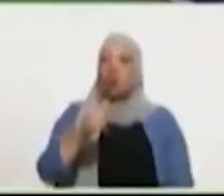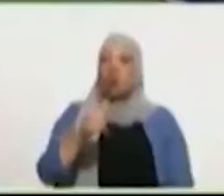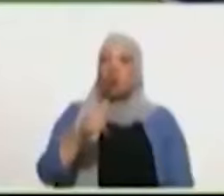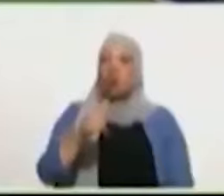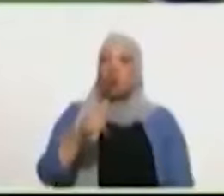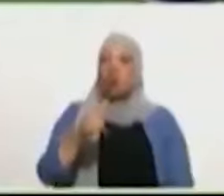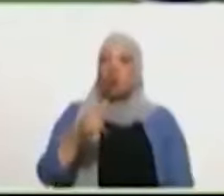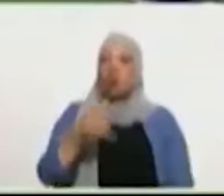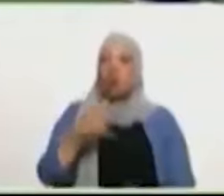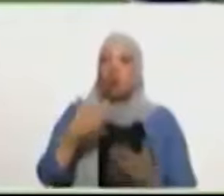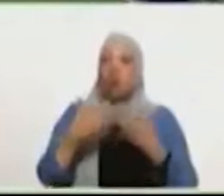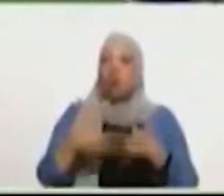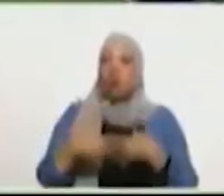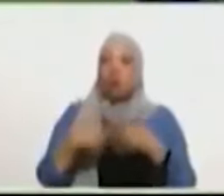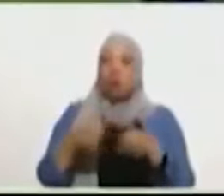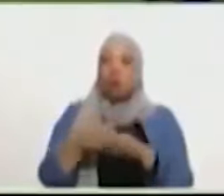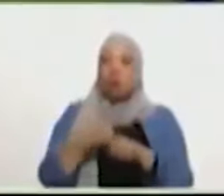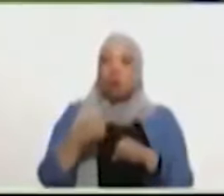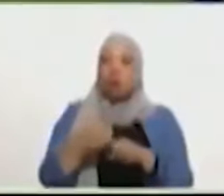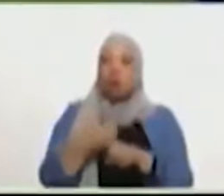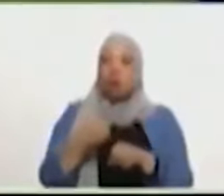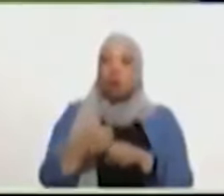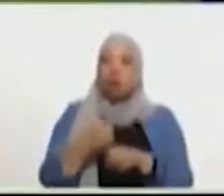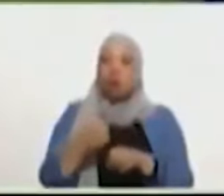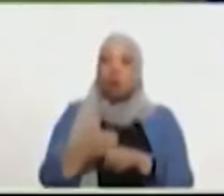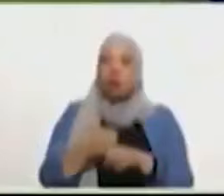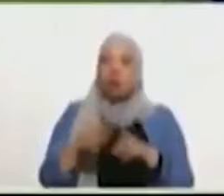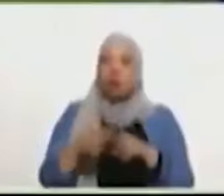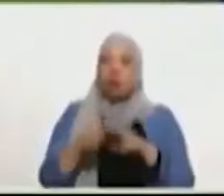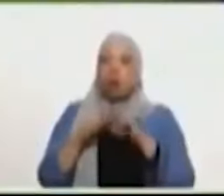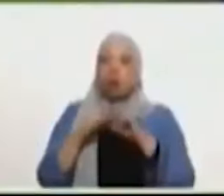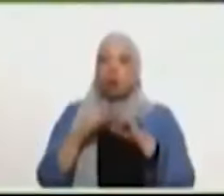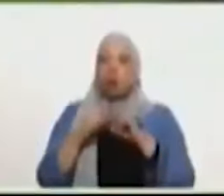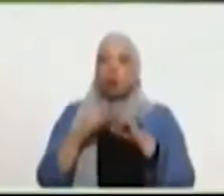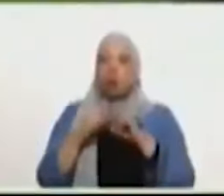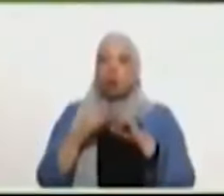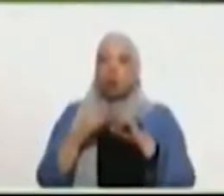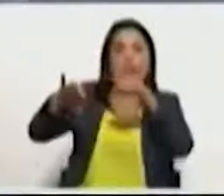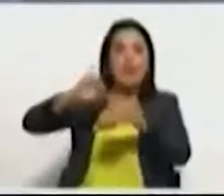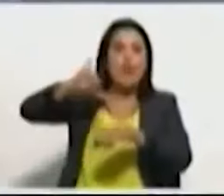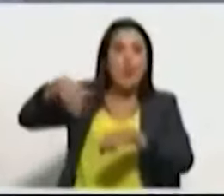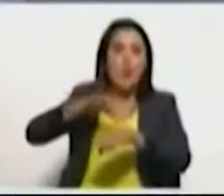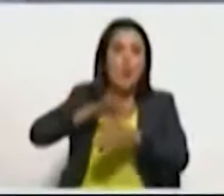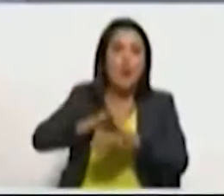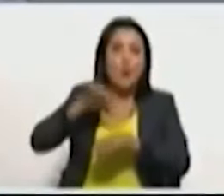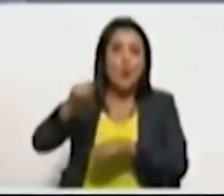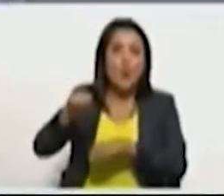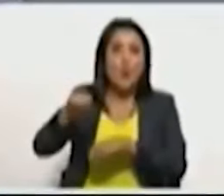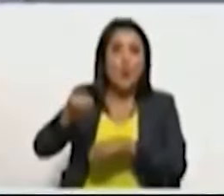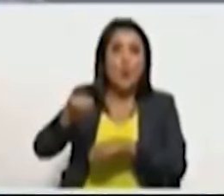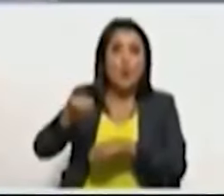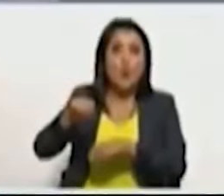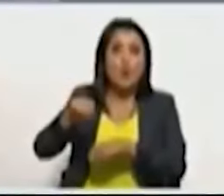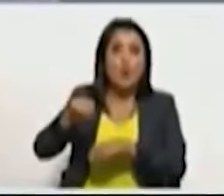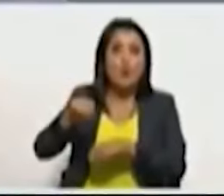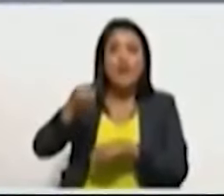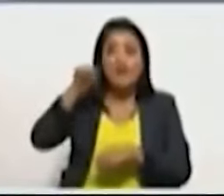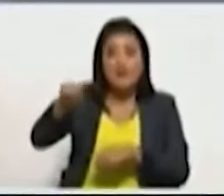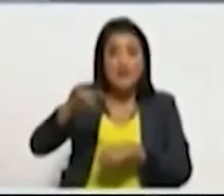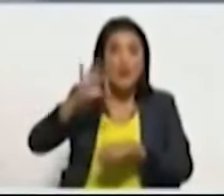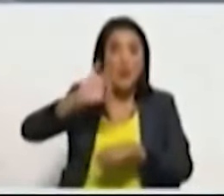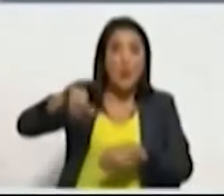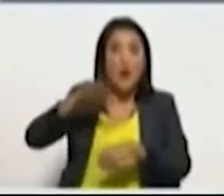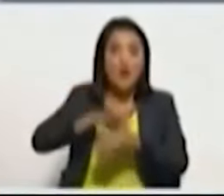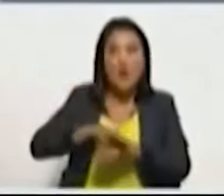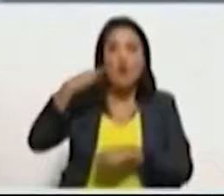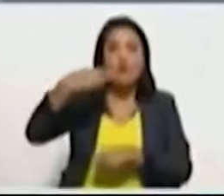presidente venezolano dice que los opositores mantienen un patrón de violencia inaceptable que llega incluso a planes conspirativos en su contra Sin